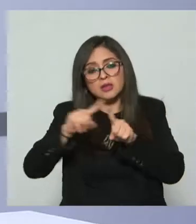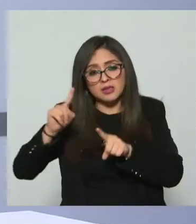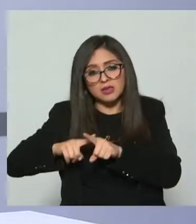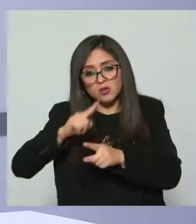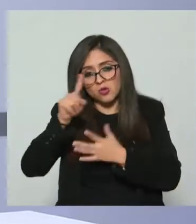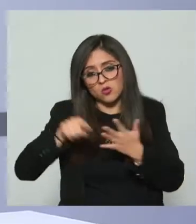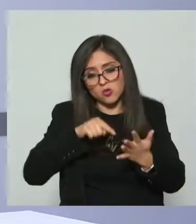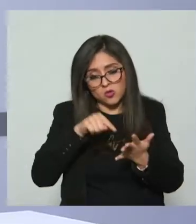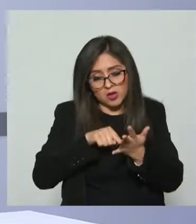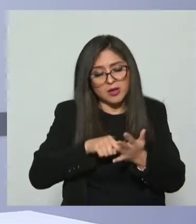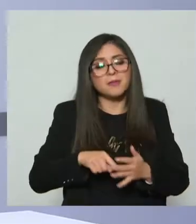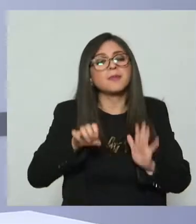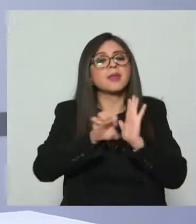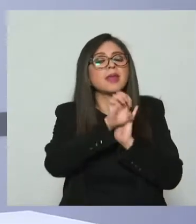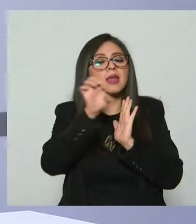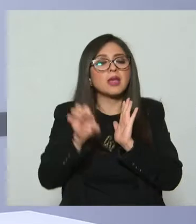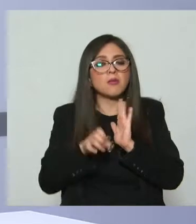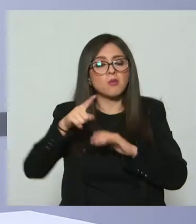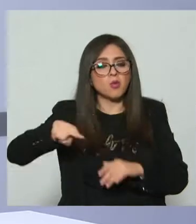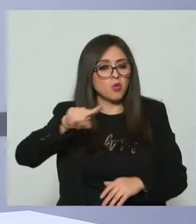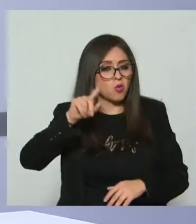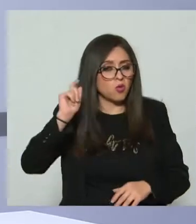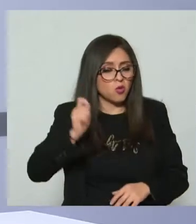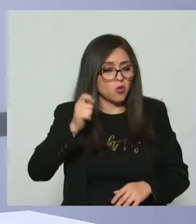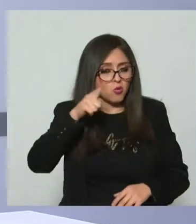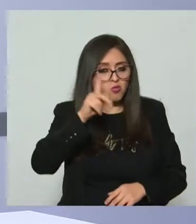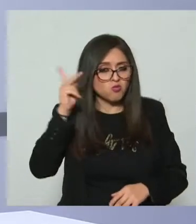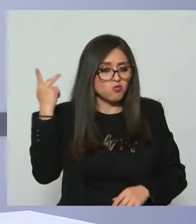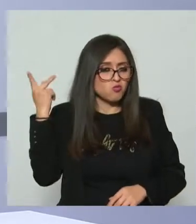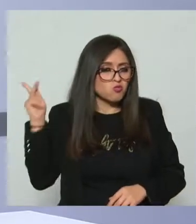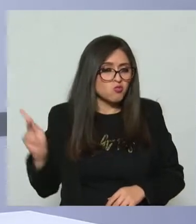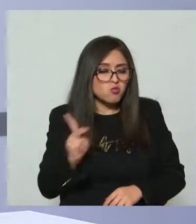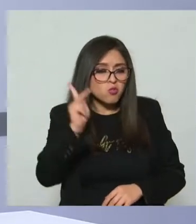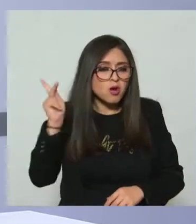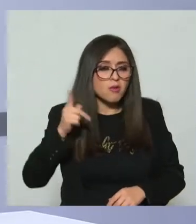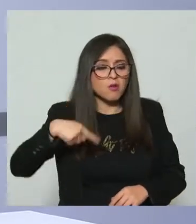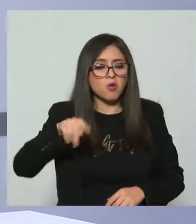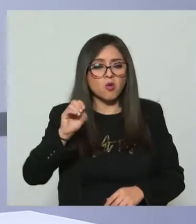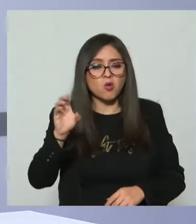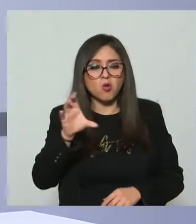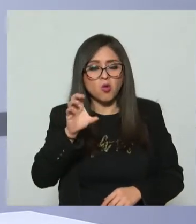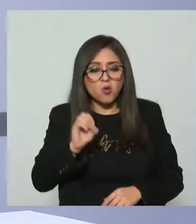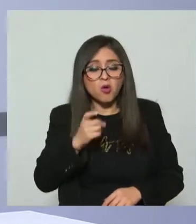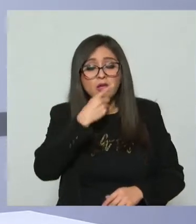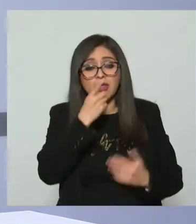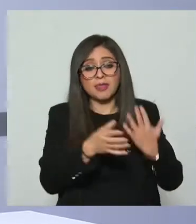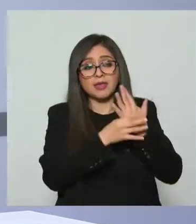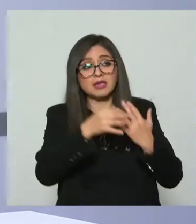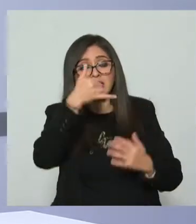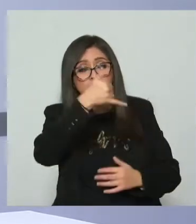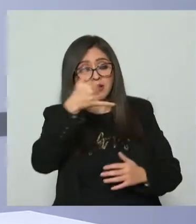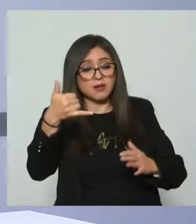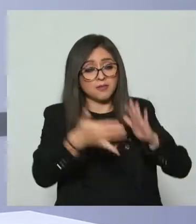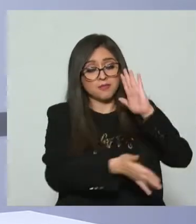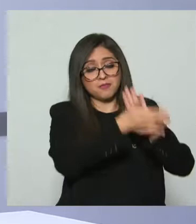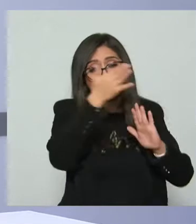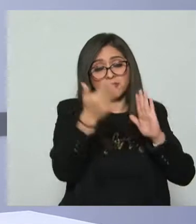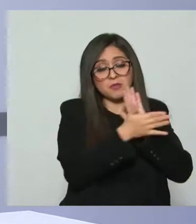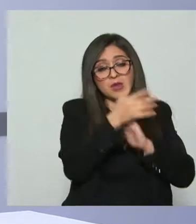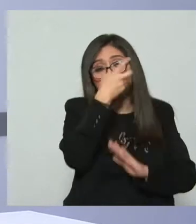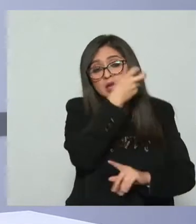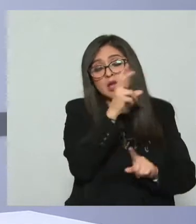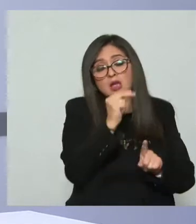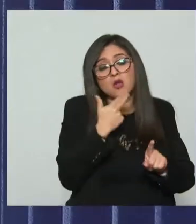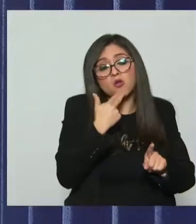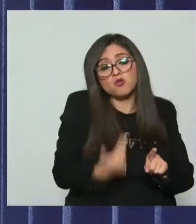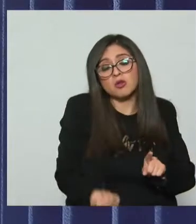de, por ejemplo, del pueblo de Joco, que el desarrollo inmobiliario vino a destruir este pueblo de